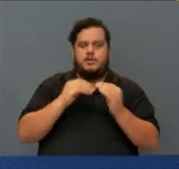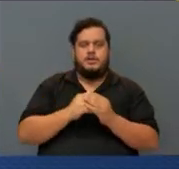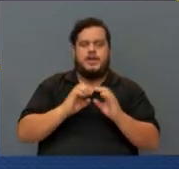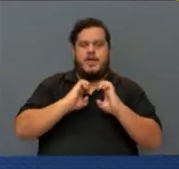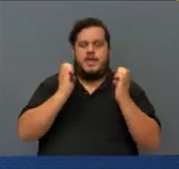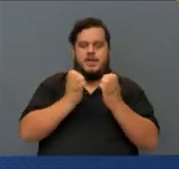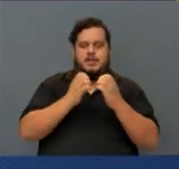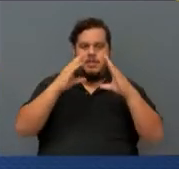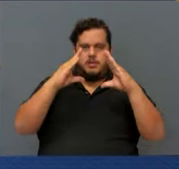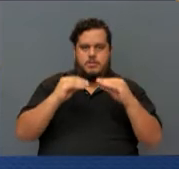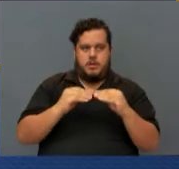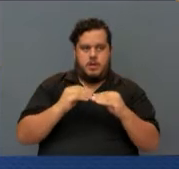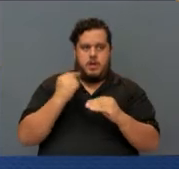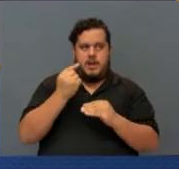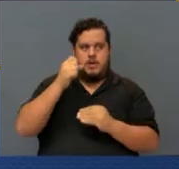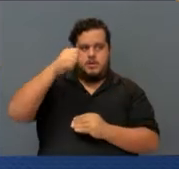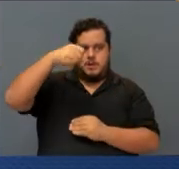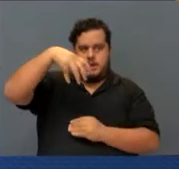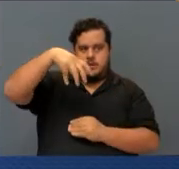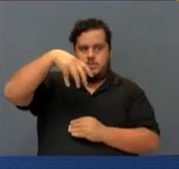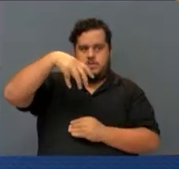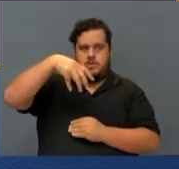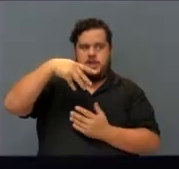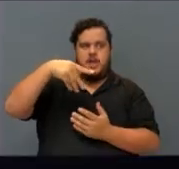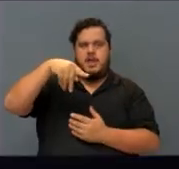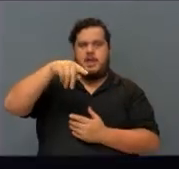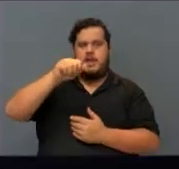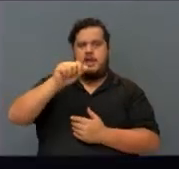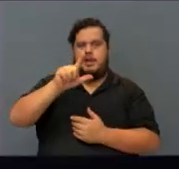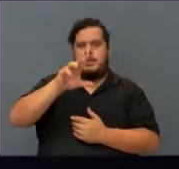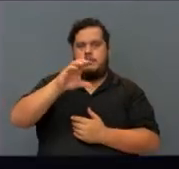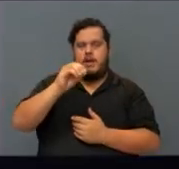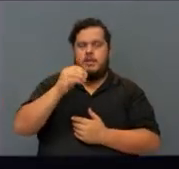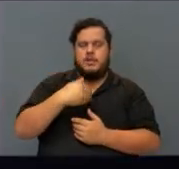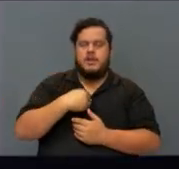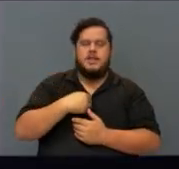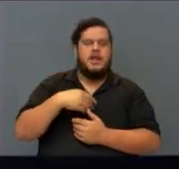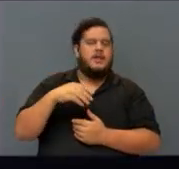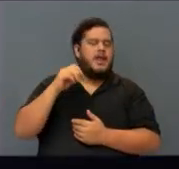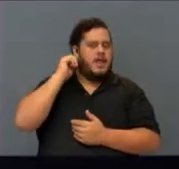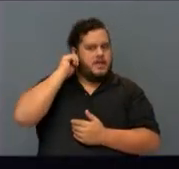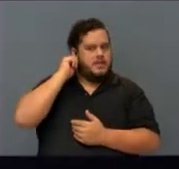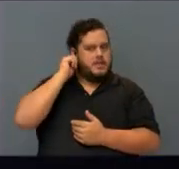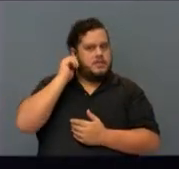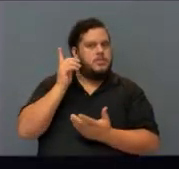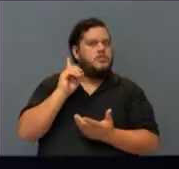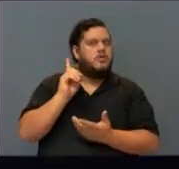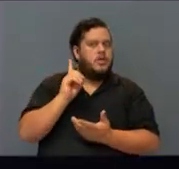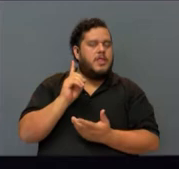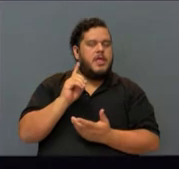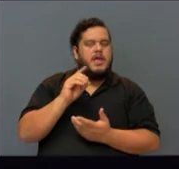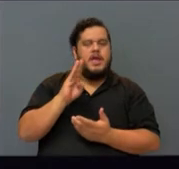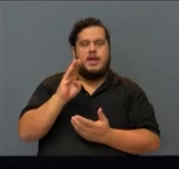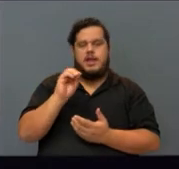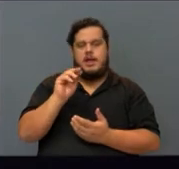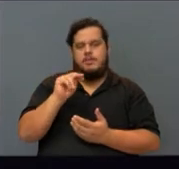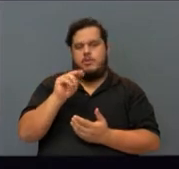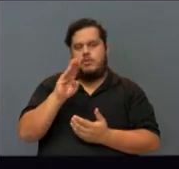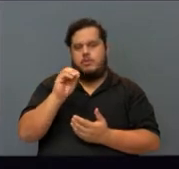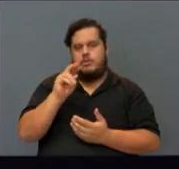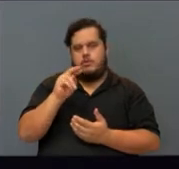y la única luz encendida el palco que tiene diego armando maradona en la bombonera en el barrio de la